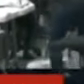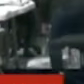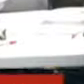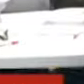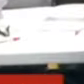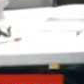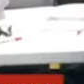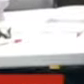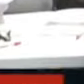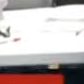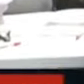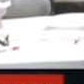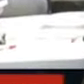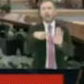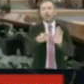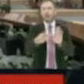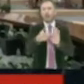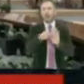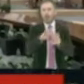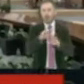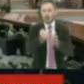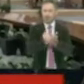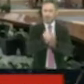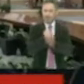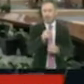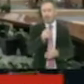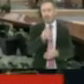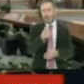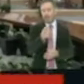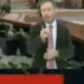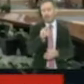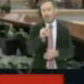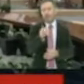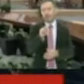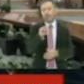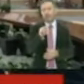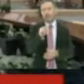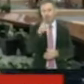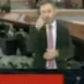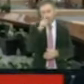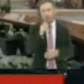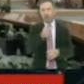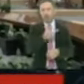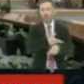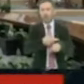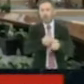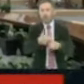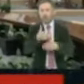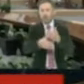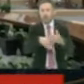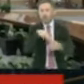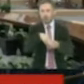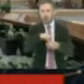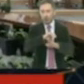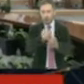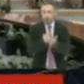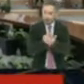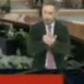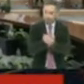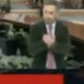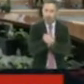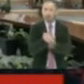2024, el presidente puede decir, ¿para qué queremos que el INE organice la elección? Si el pueblo se puede